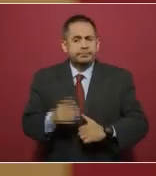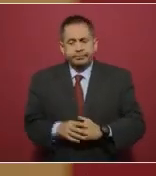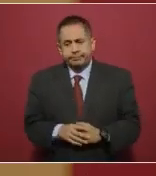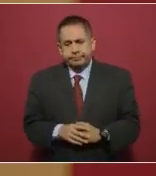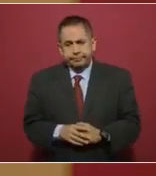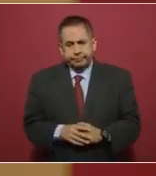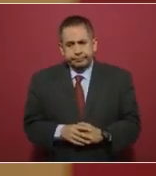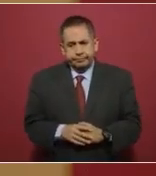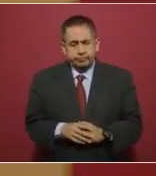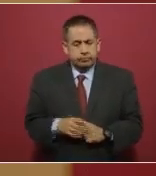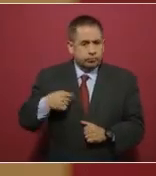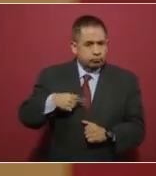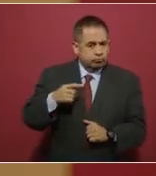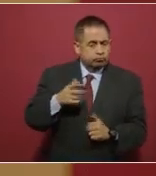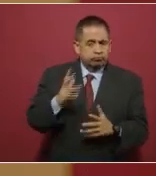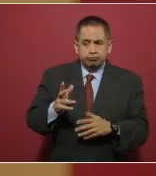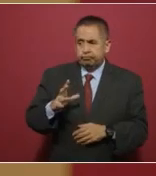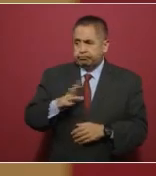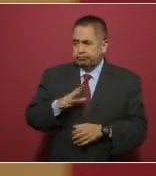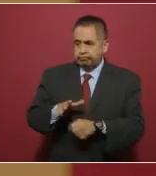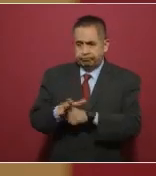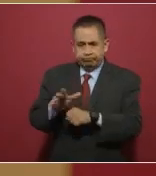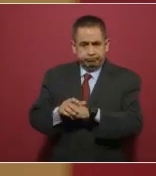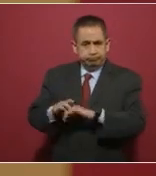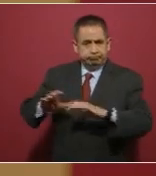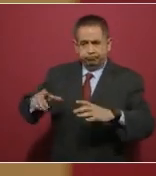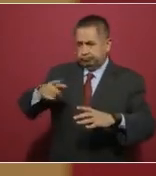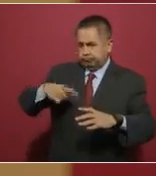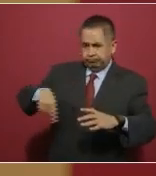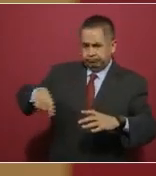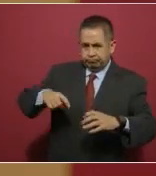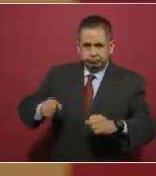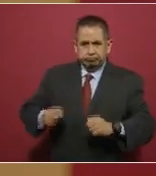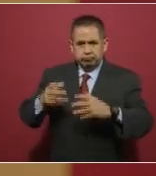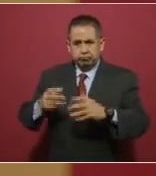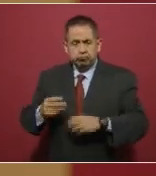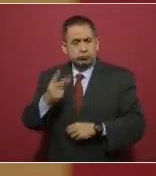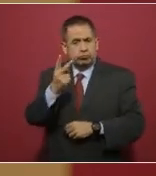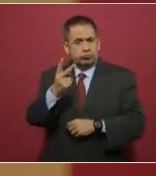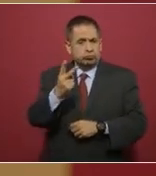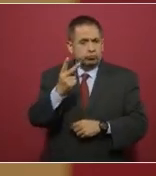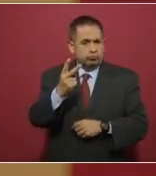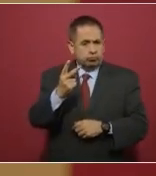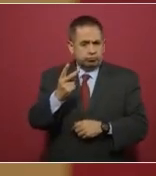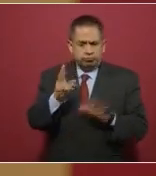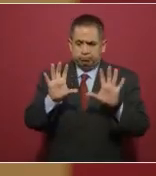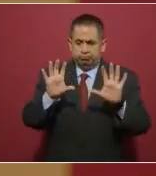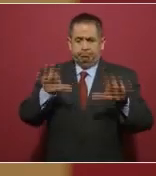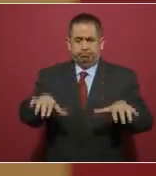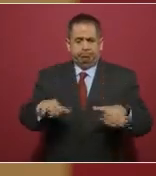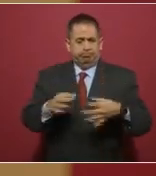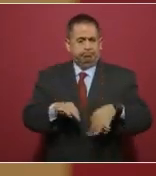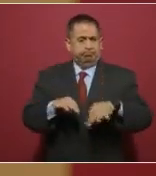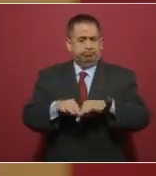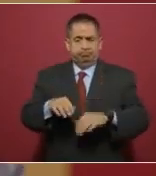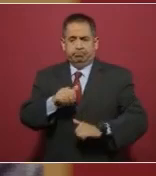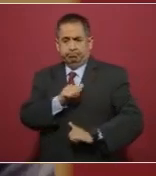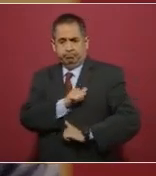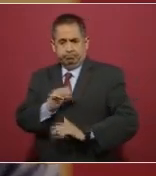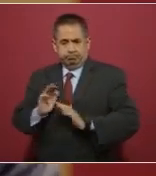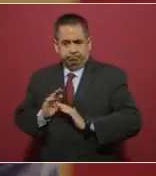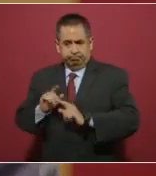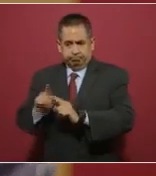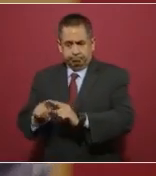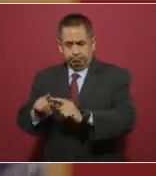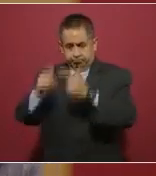porque vamos a contar con dos instituciones fundamentales, el Ejército y